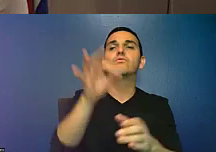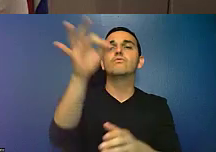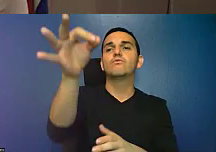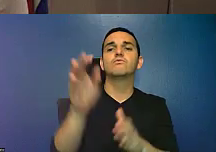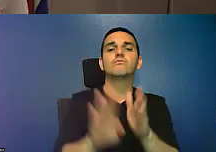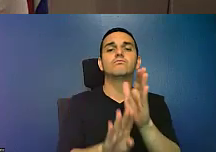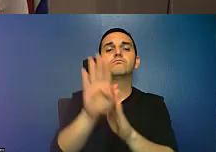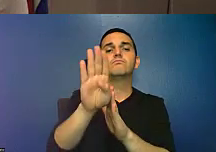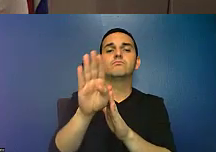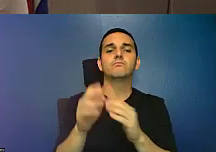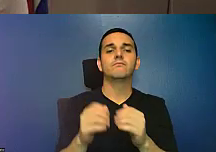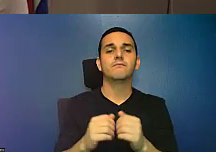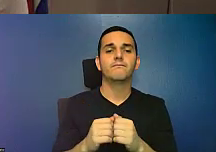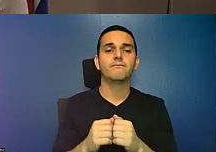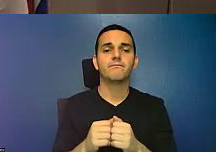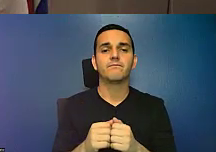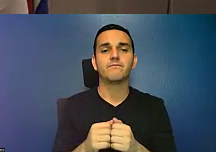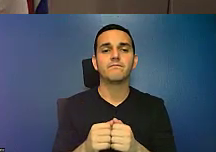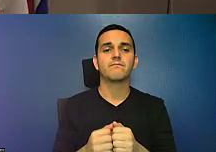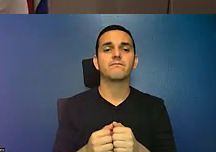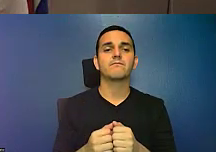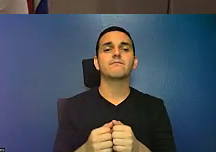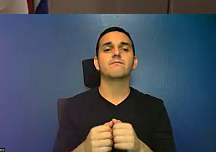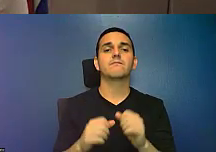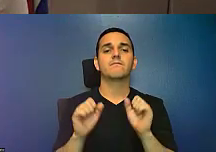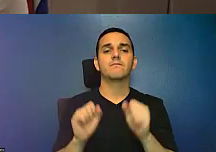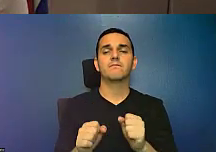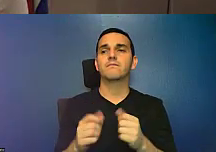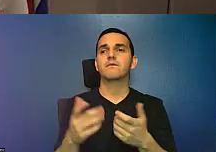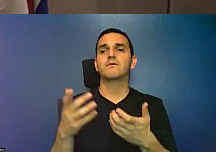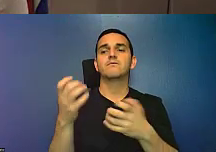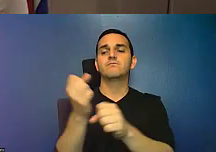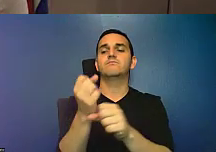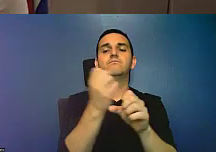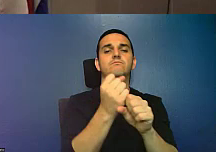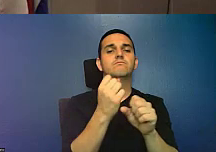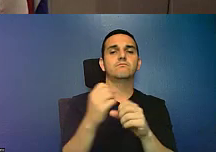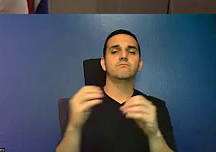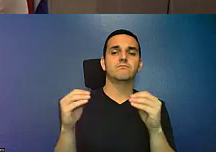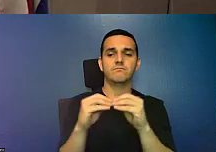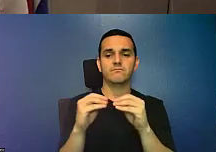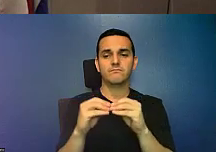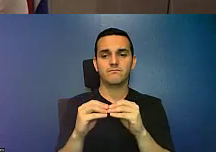logren entrar aquí en este campo y eventualmente logren desarrollar y